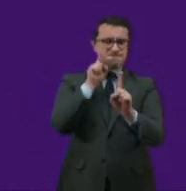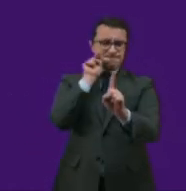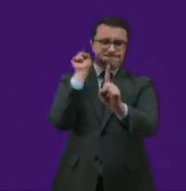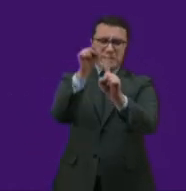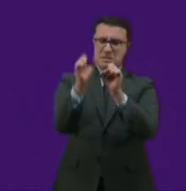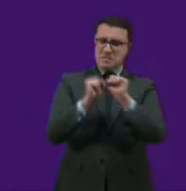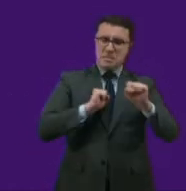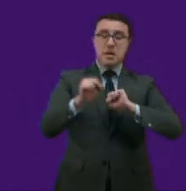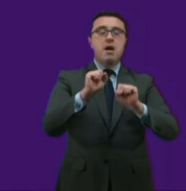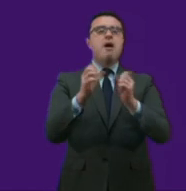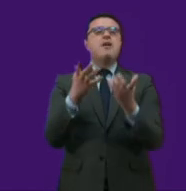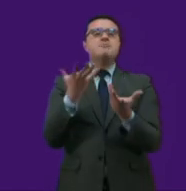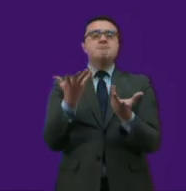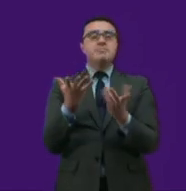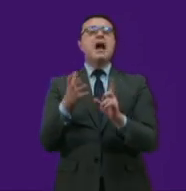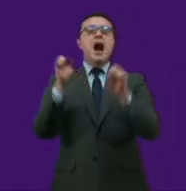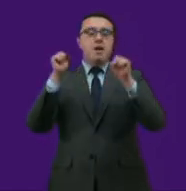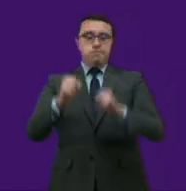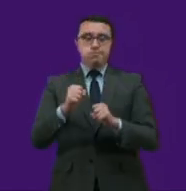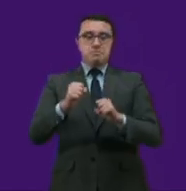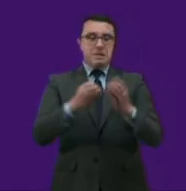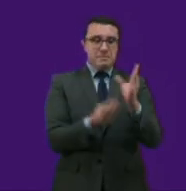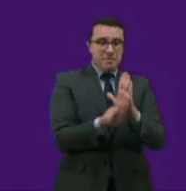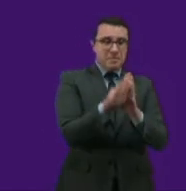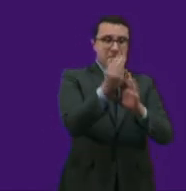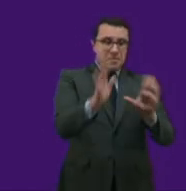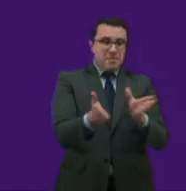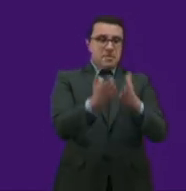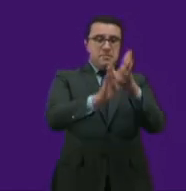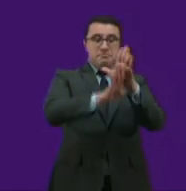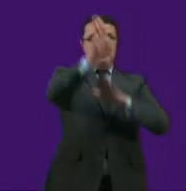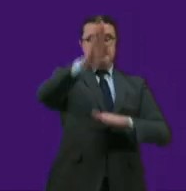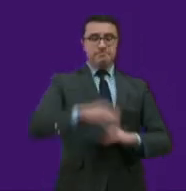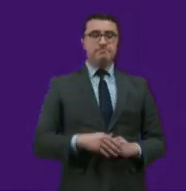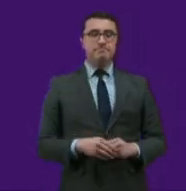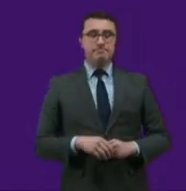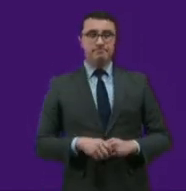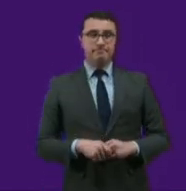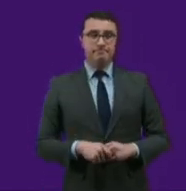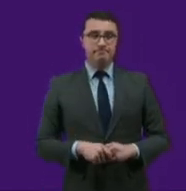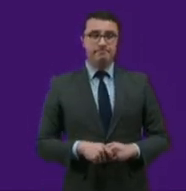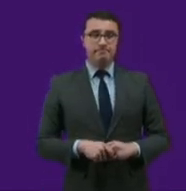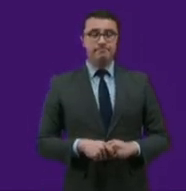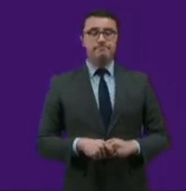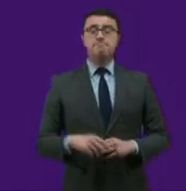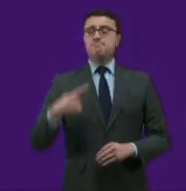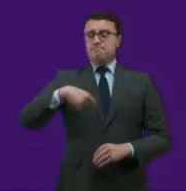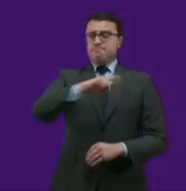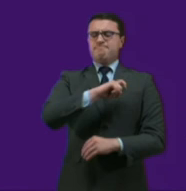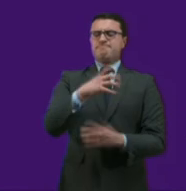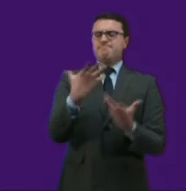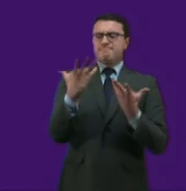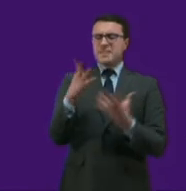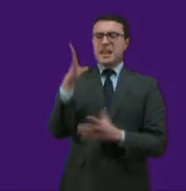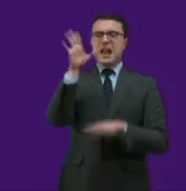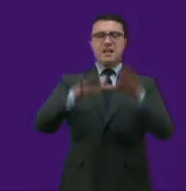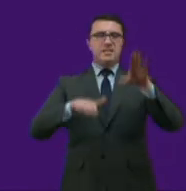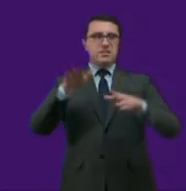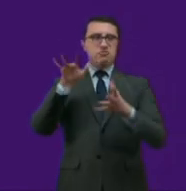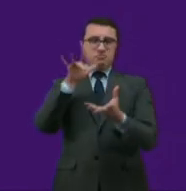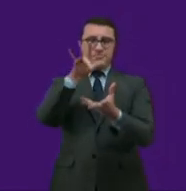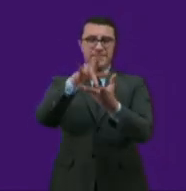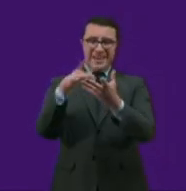a realmente hacer que el emprendimiento funcione. A nosotros nos pasa mucho cuando nosotros vamos a invertir en